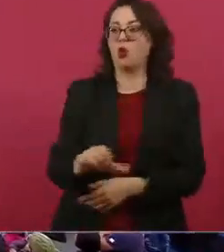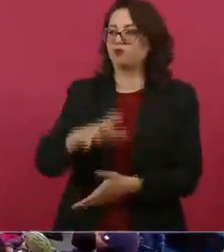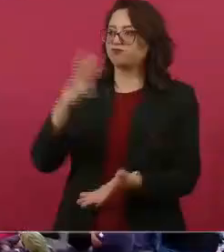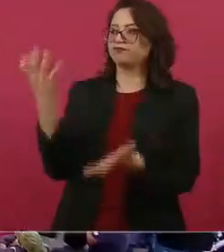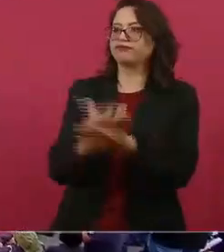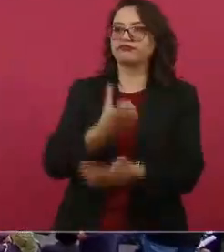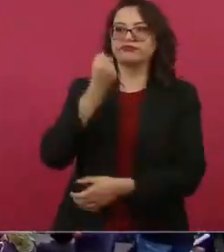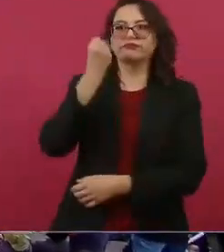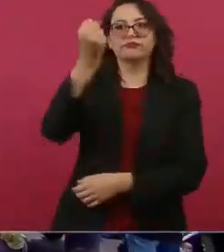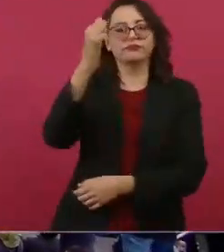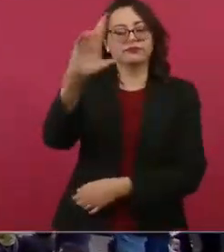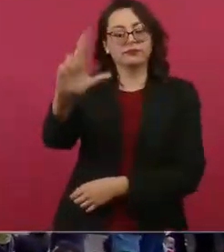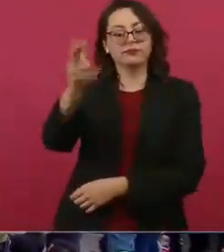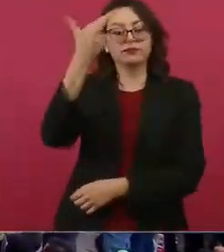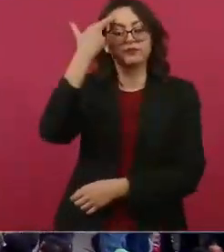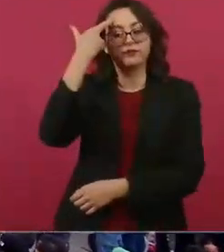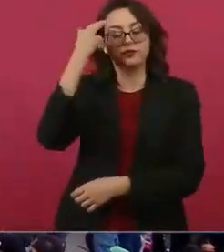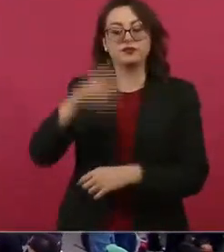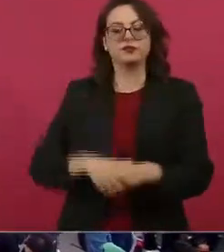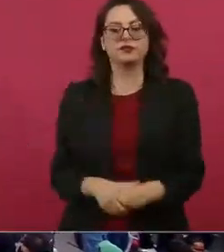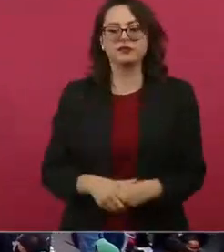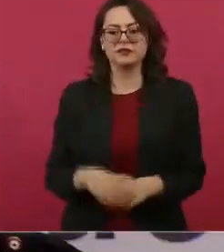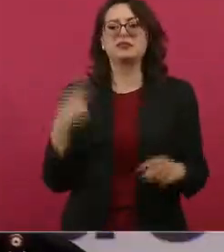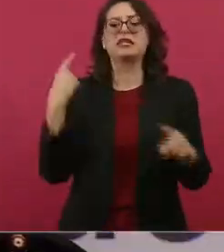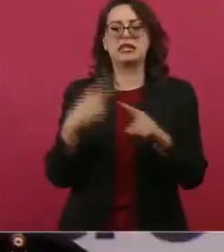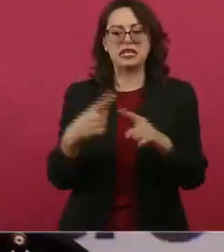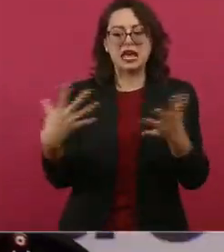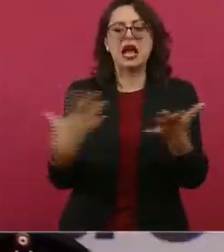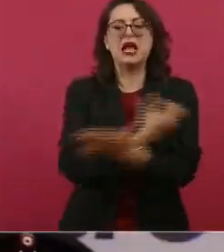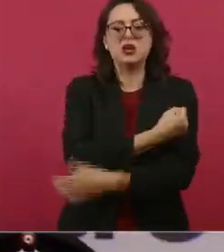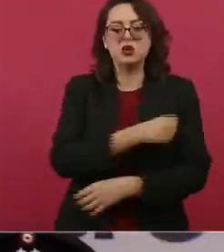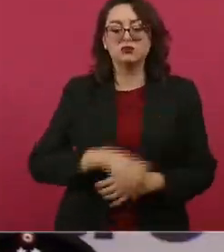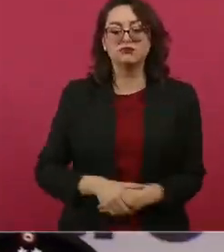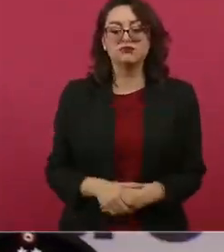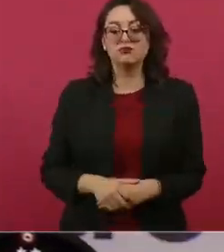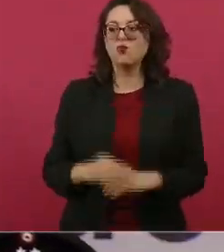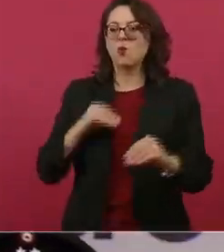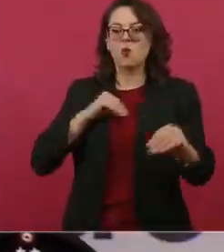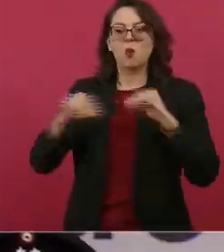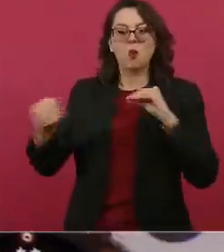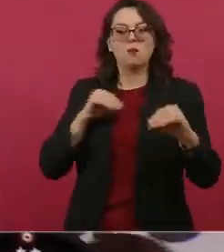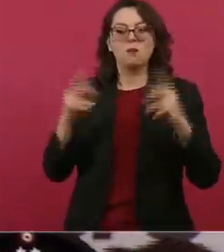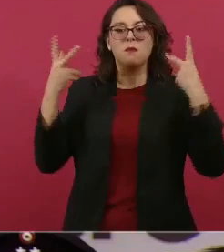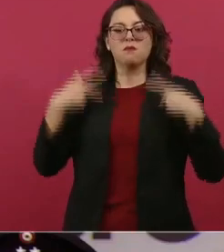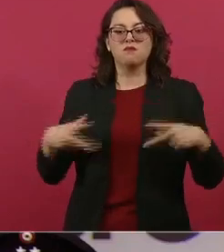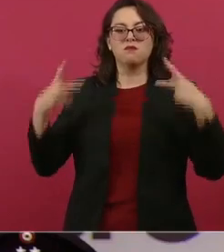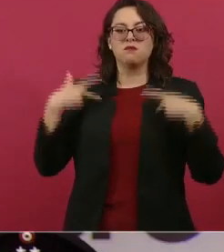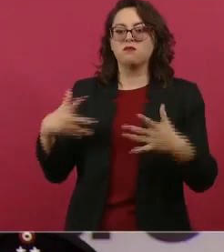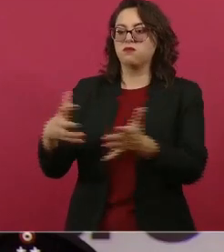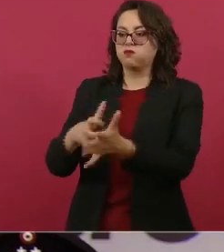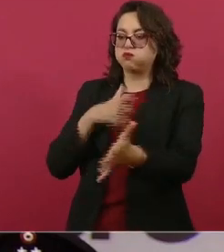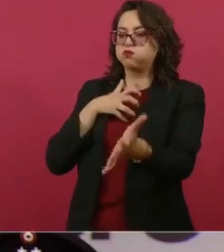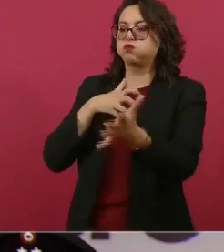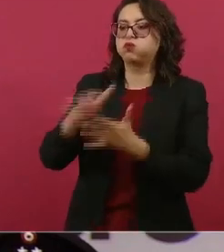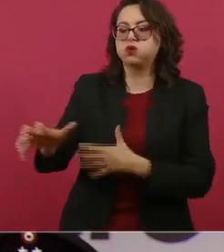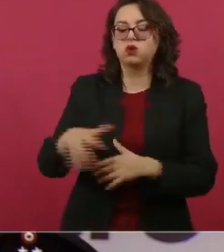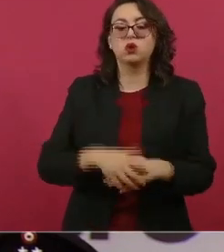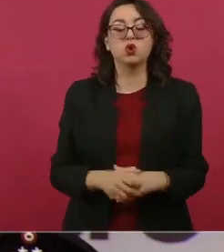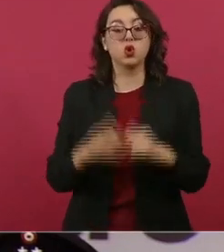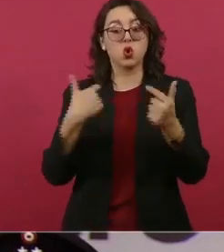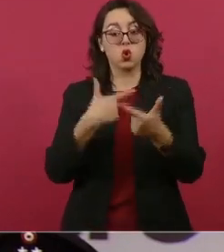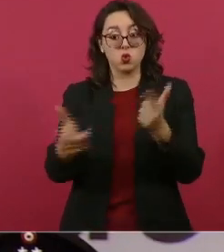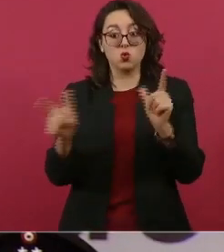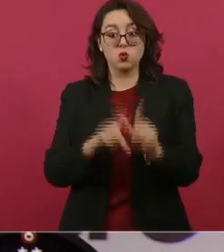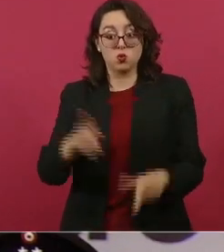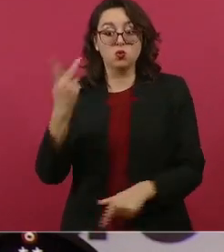¿Es el triunfo político de un movimiento? Sí. El triunfo electoral de un partido también, pero